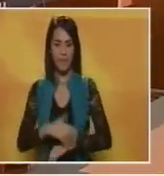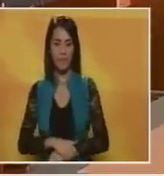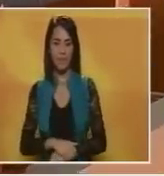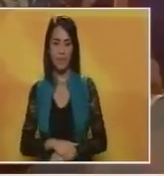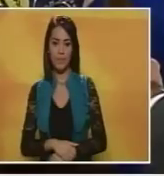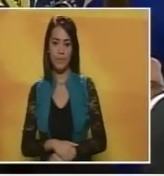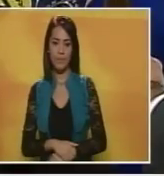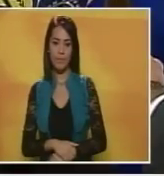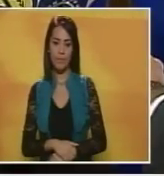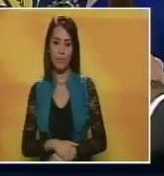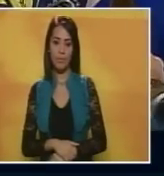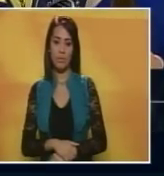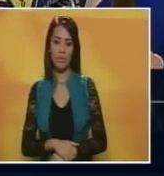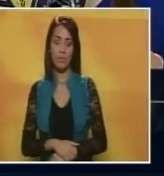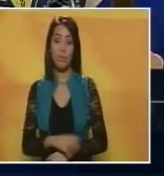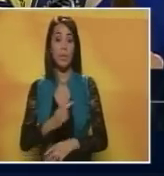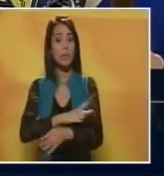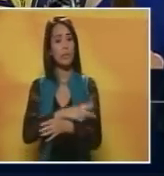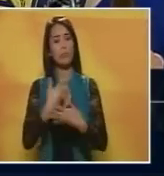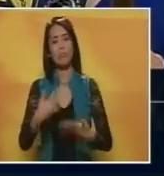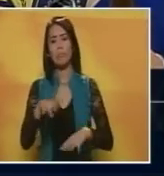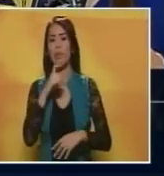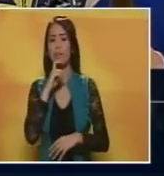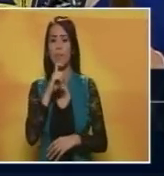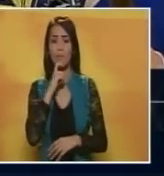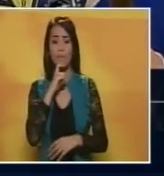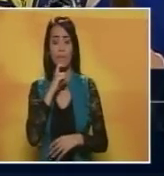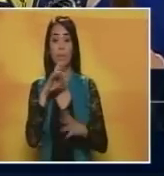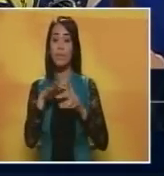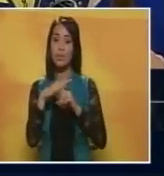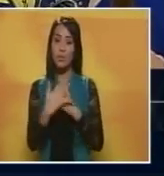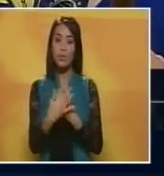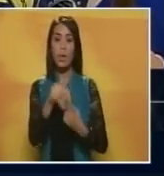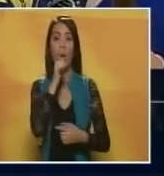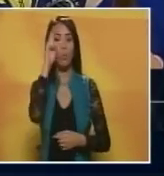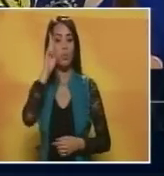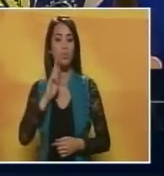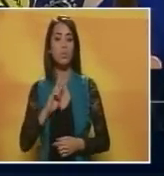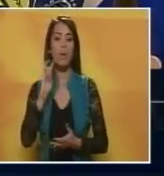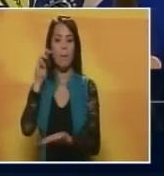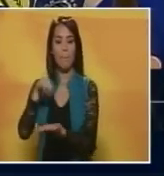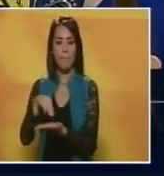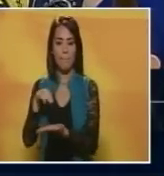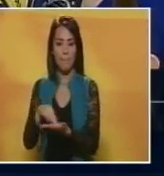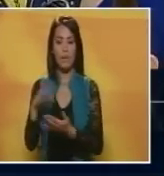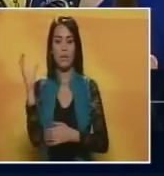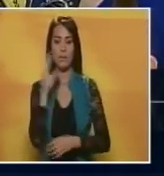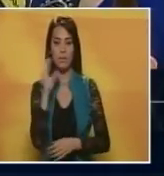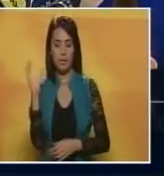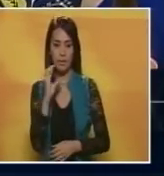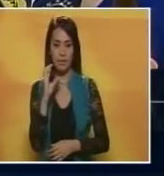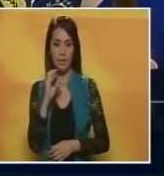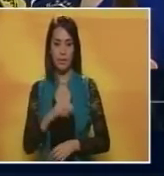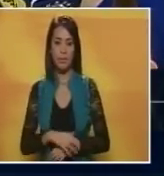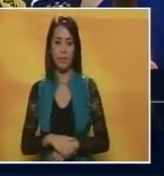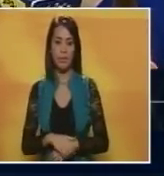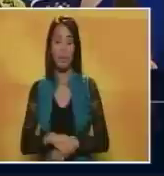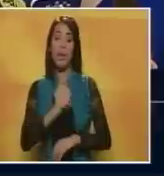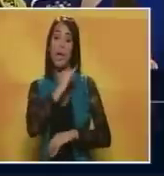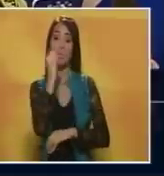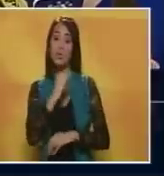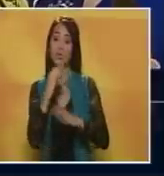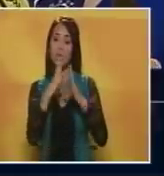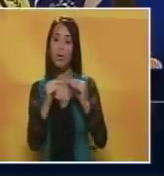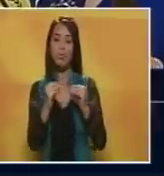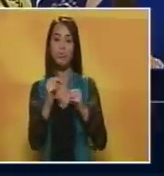bracho tenemos grave situación con la escasez del agua en el estado miranda en caracas en el estado zulia en